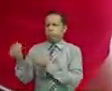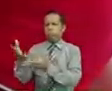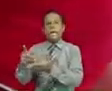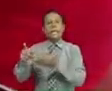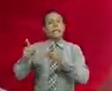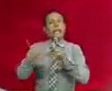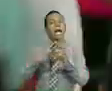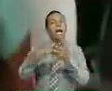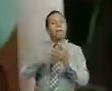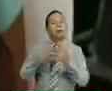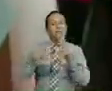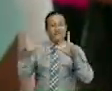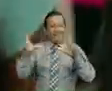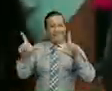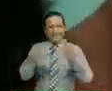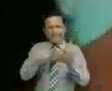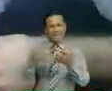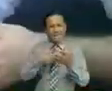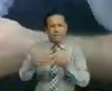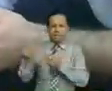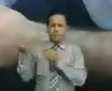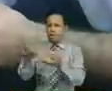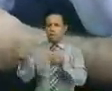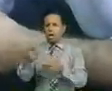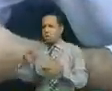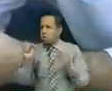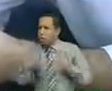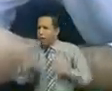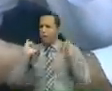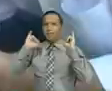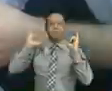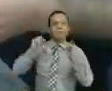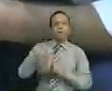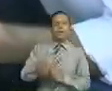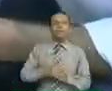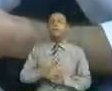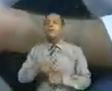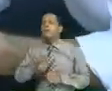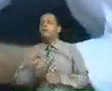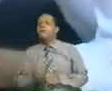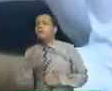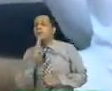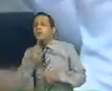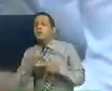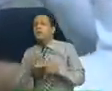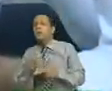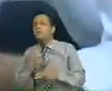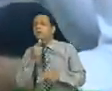distracción y también para ampliar conocimientos. ¿Cómo te llamas?